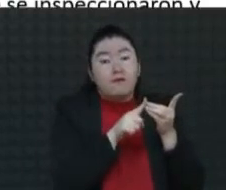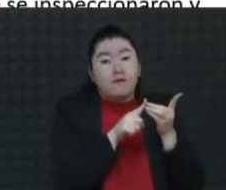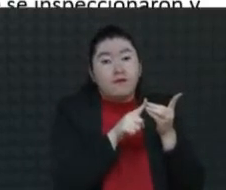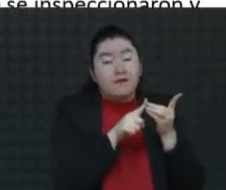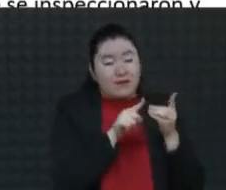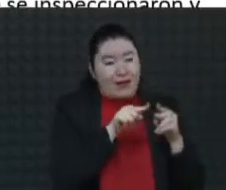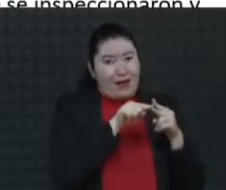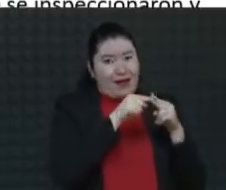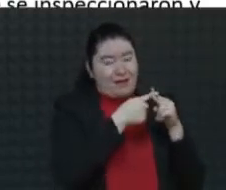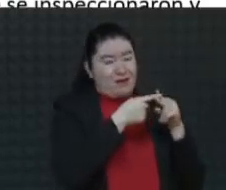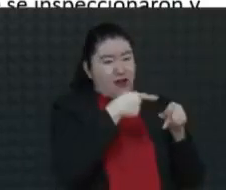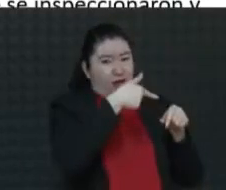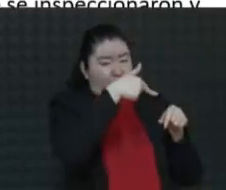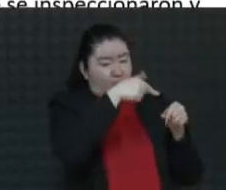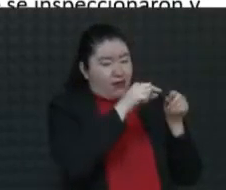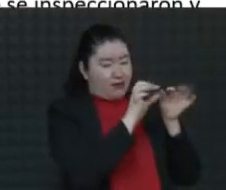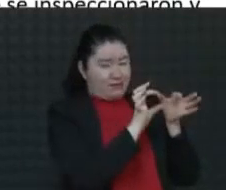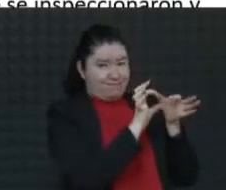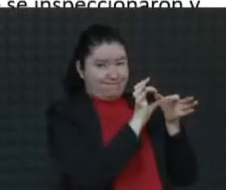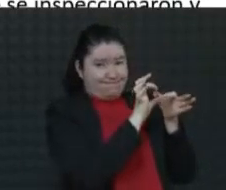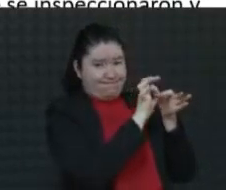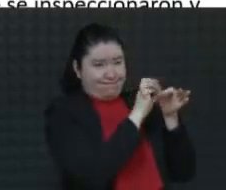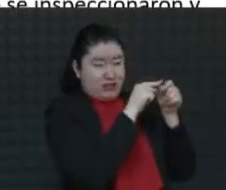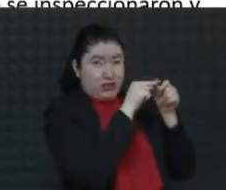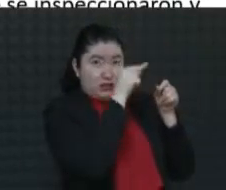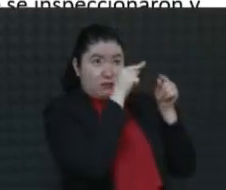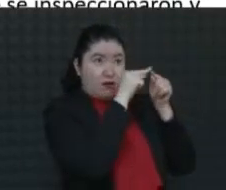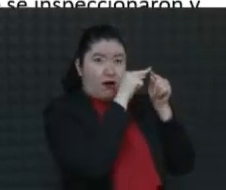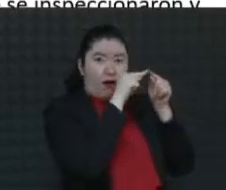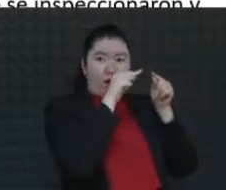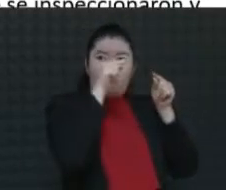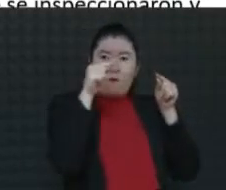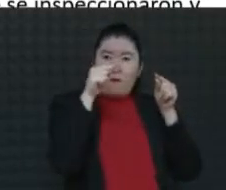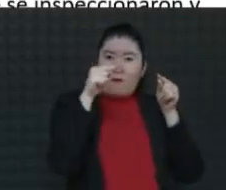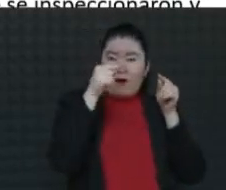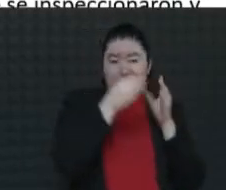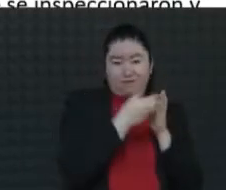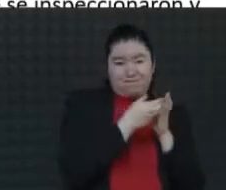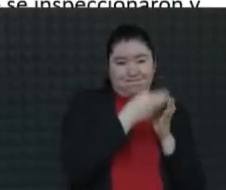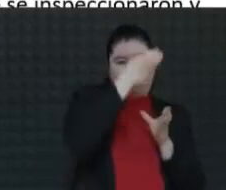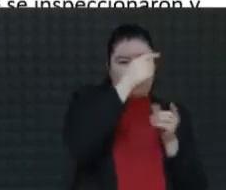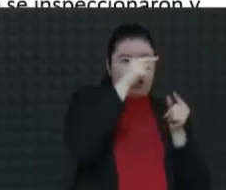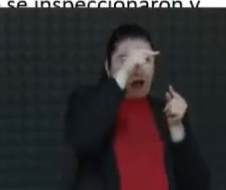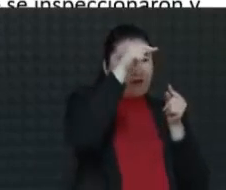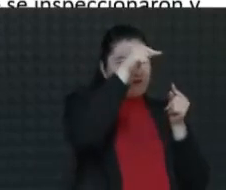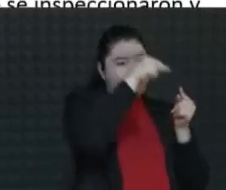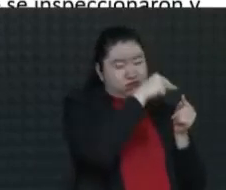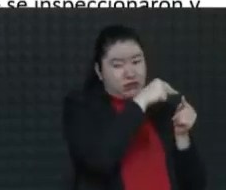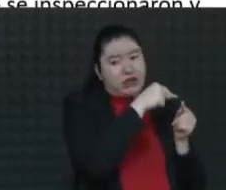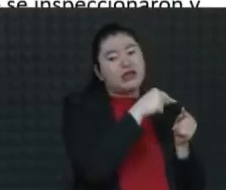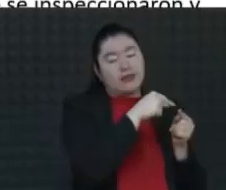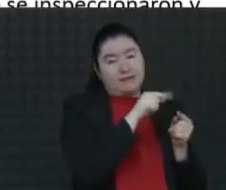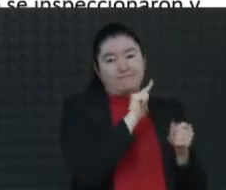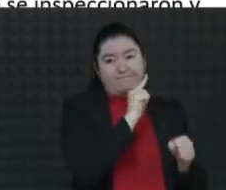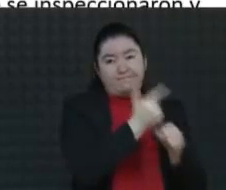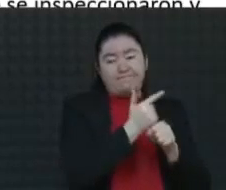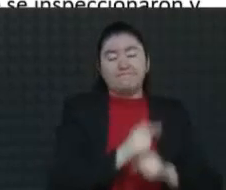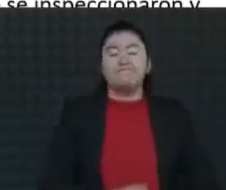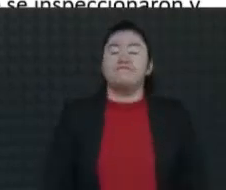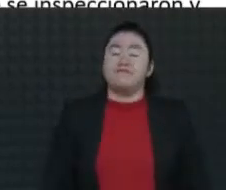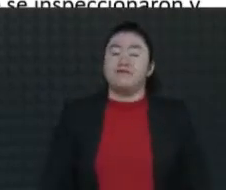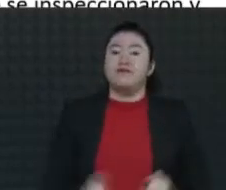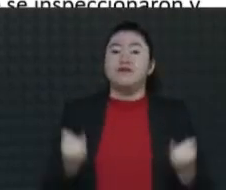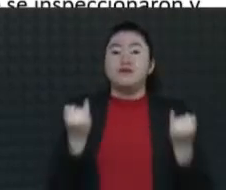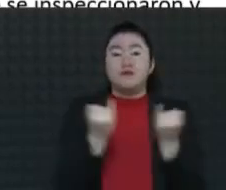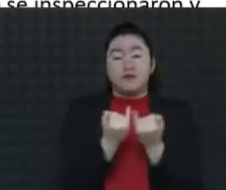la soldadura de filete que une al cordón superior con el reforzamiento vertical. La calidad y desempeño, pruebas de tensión